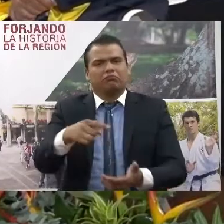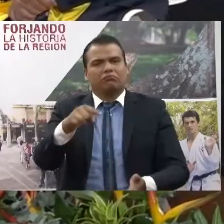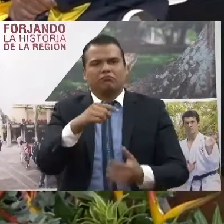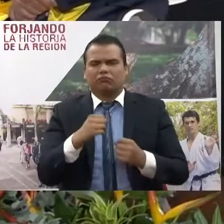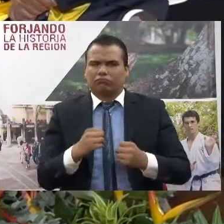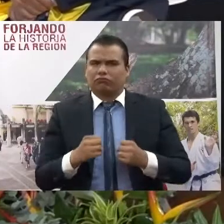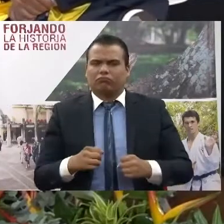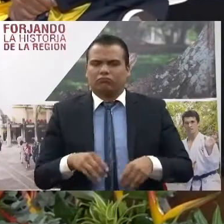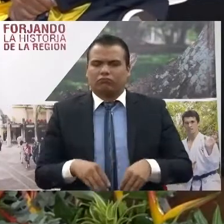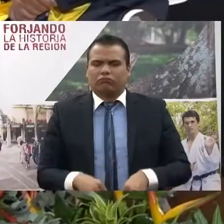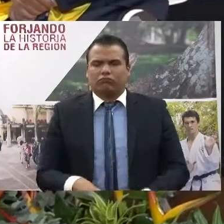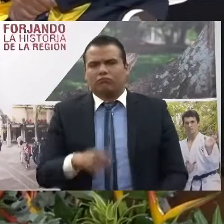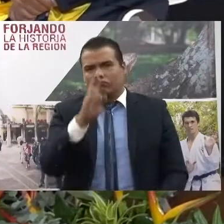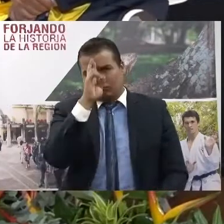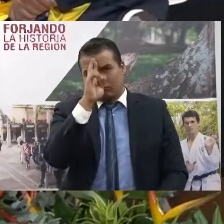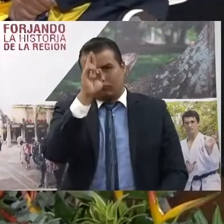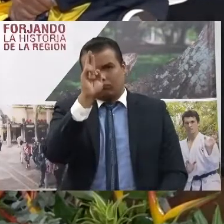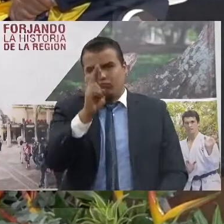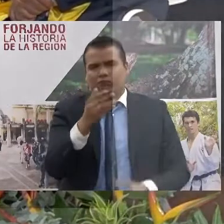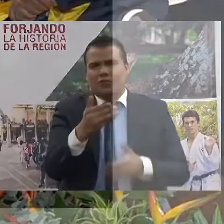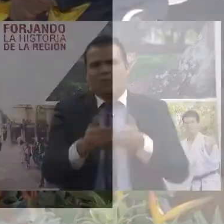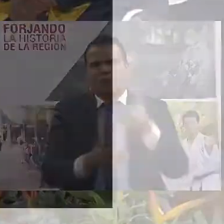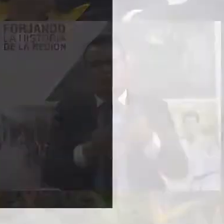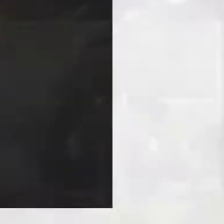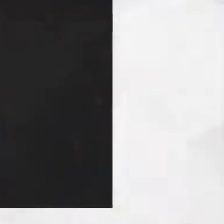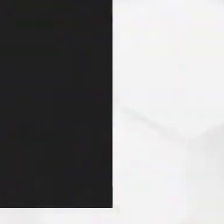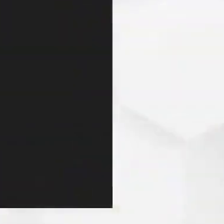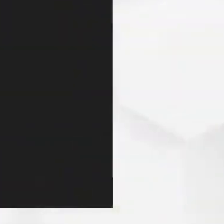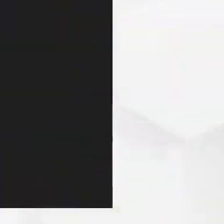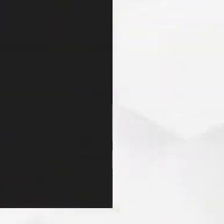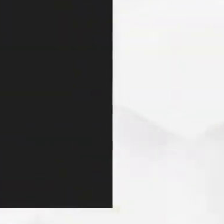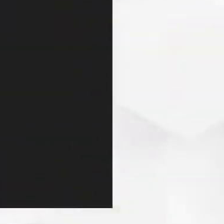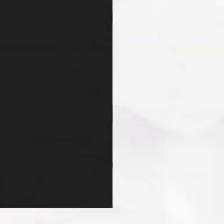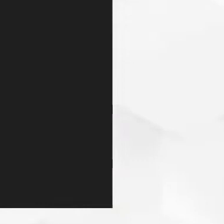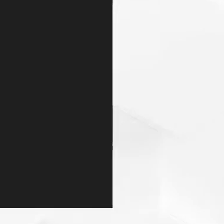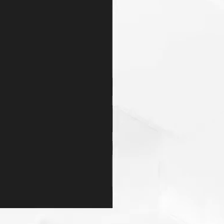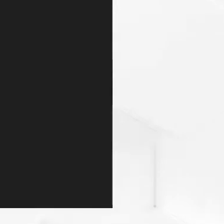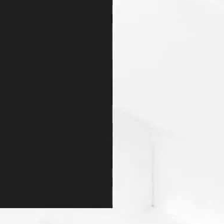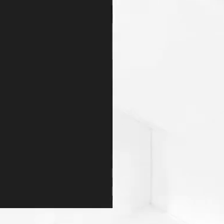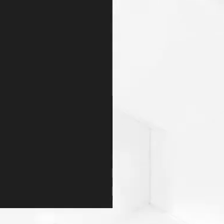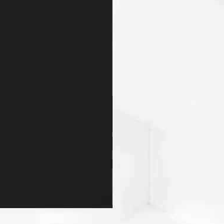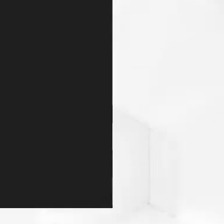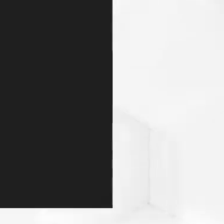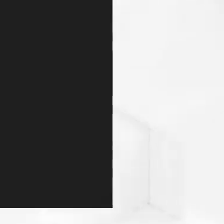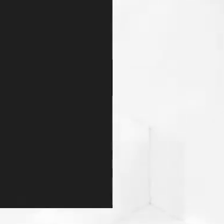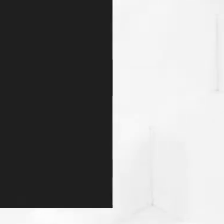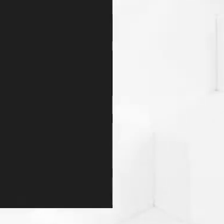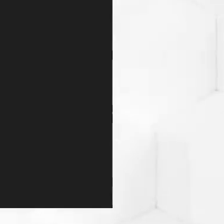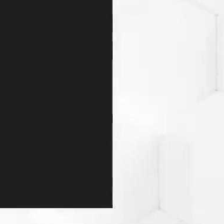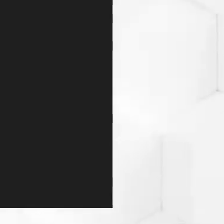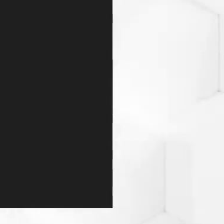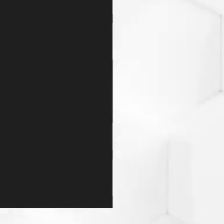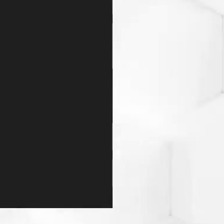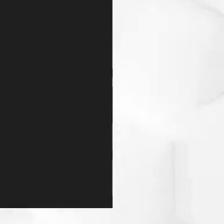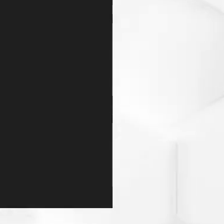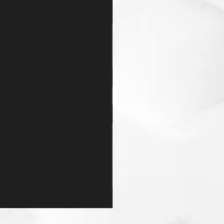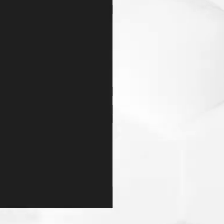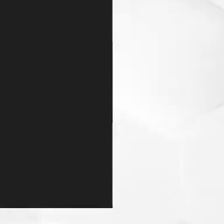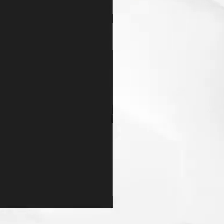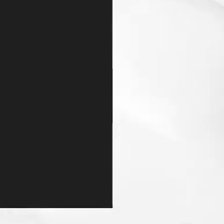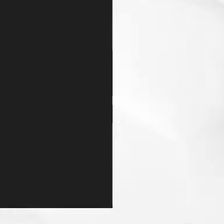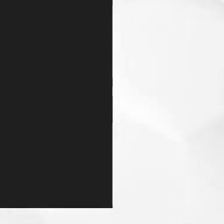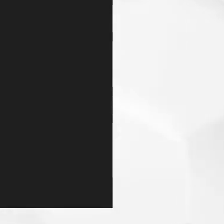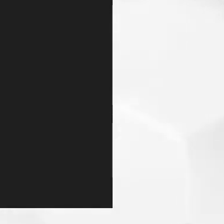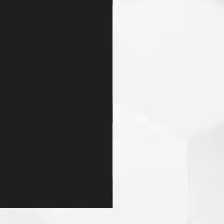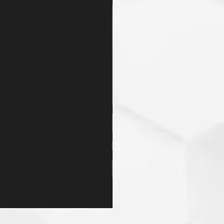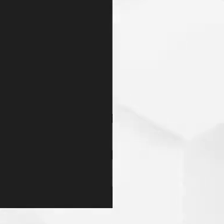actitud respetuosa durante toda la ceremonia virtual. Desde el máster de la plataforma digital se hará